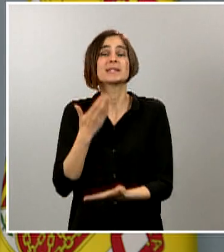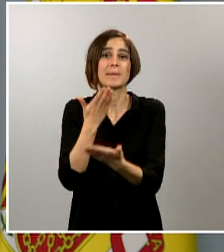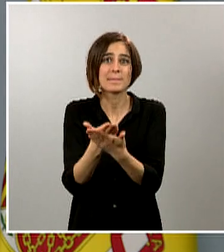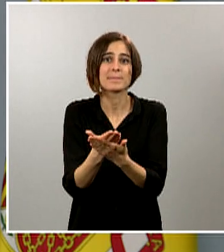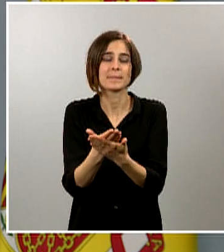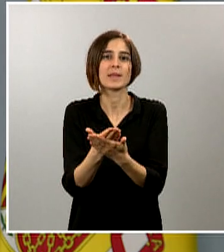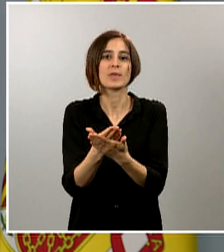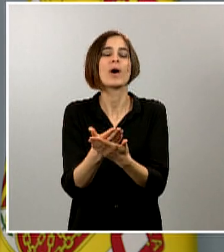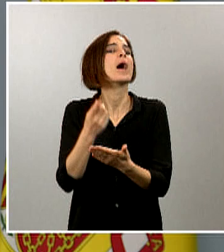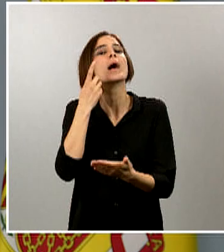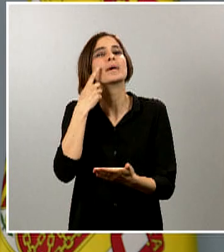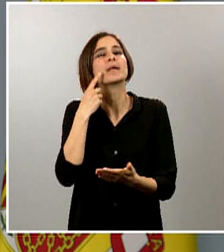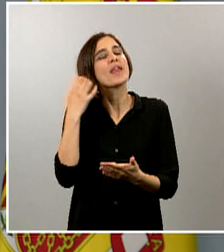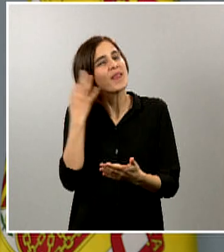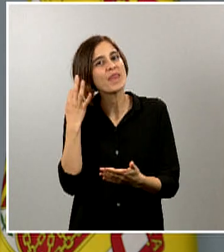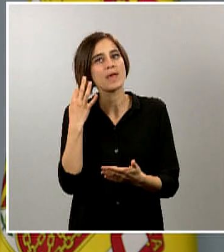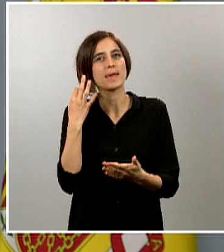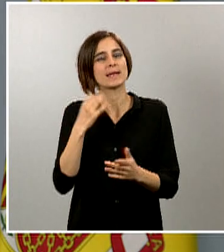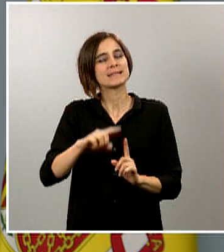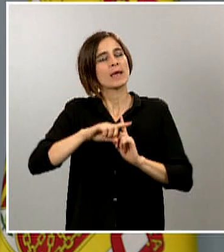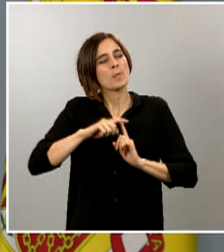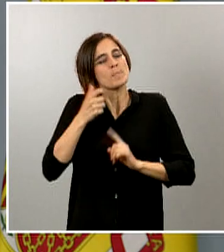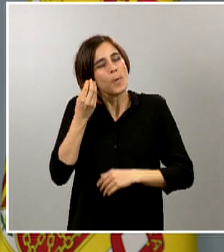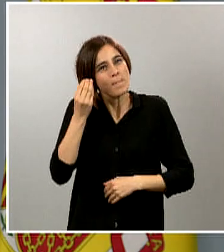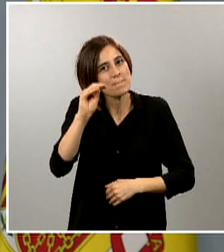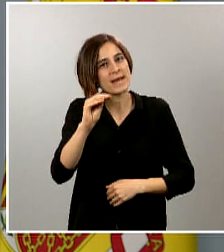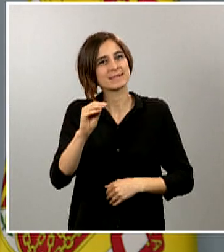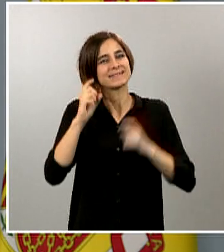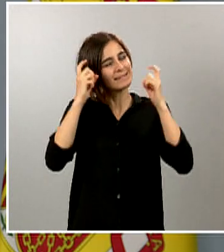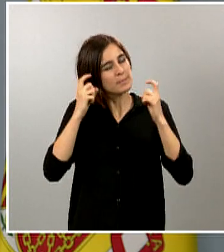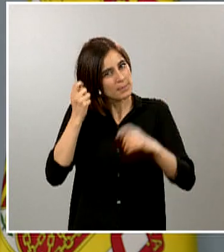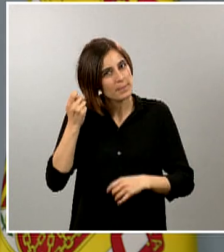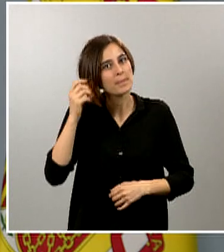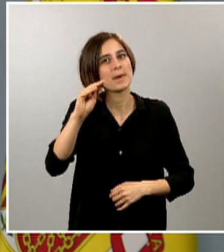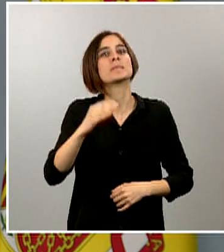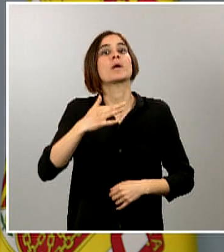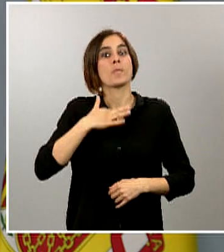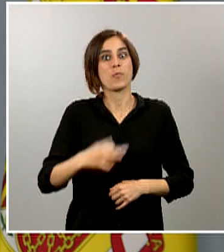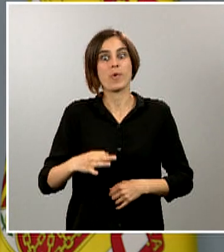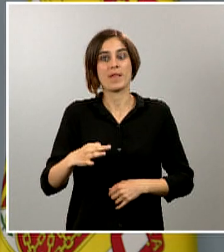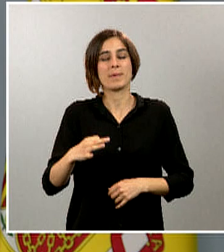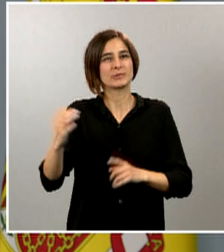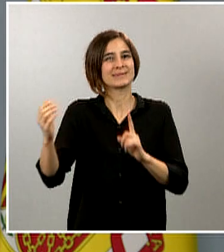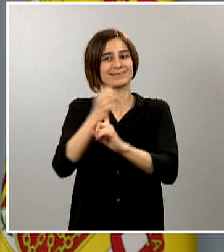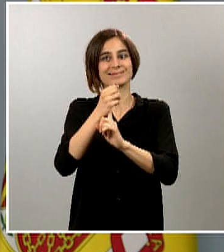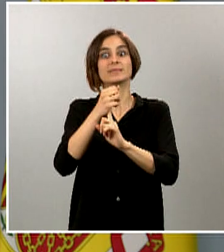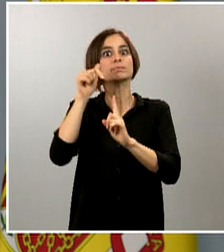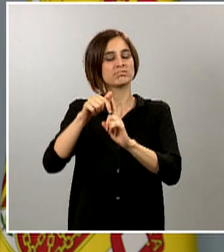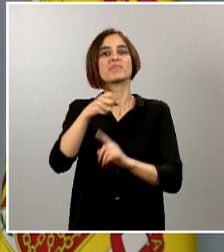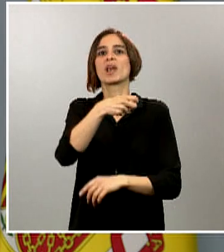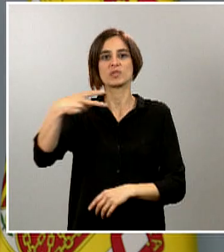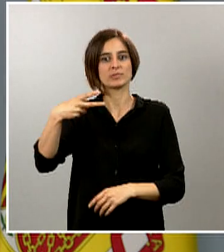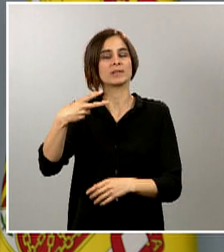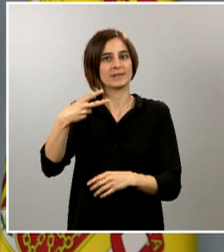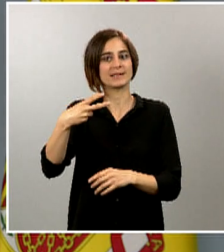un poquito más el sacrificio para conseguir ese resultado que hoy podemos tener ya cerca de